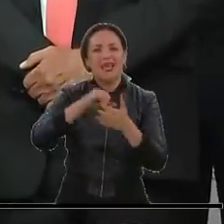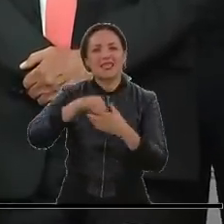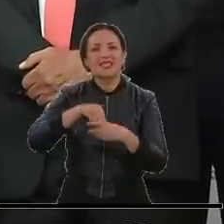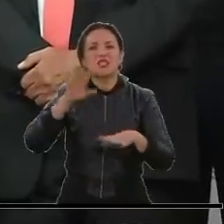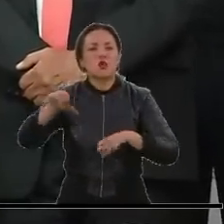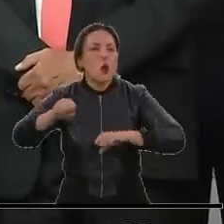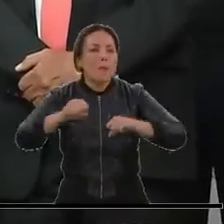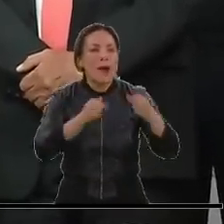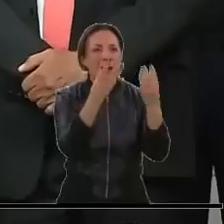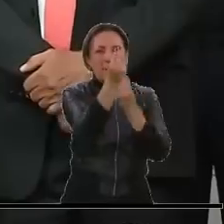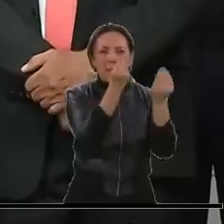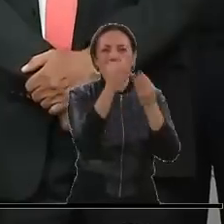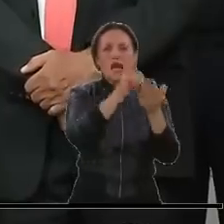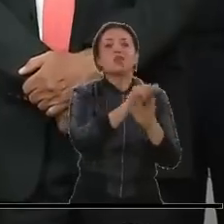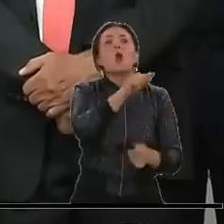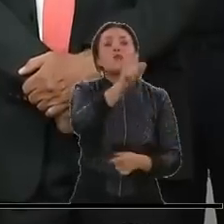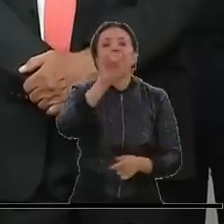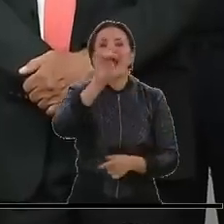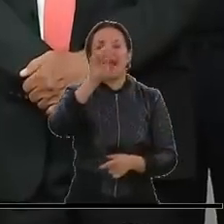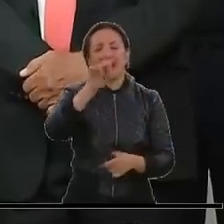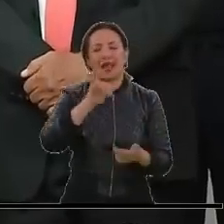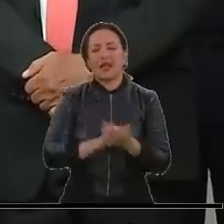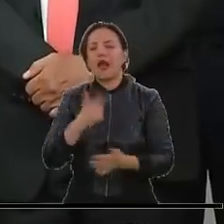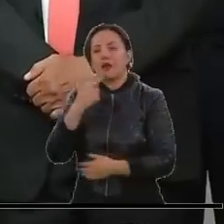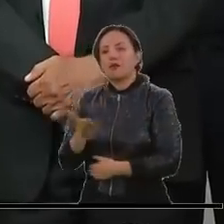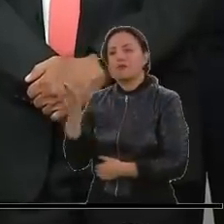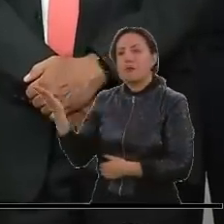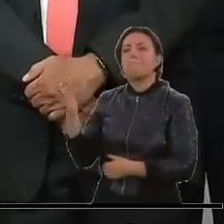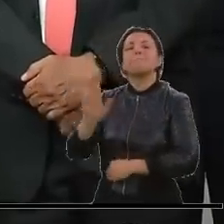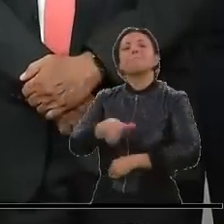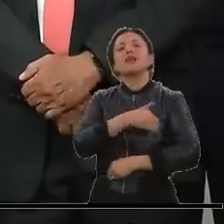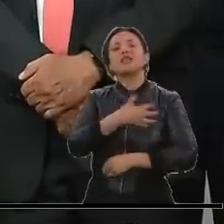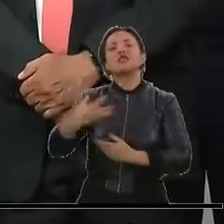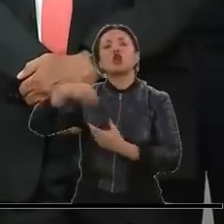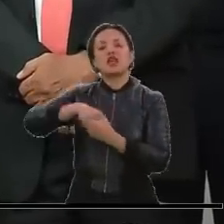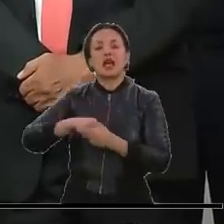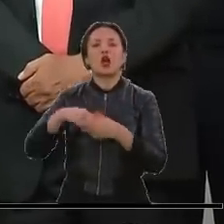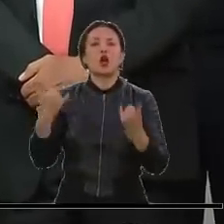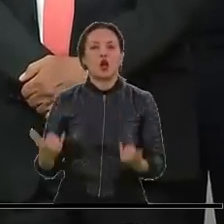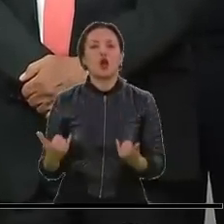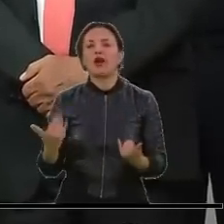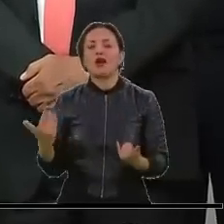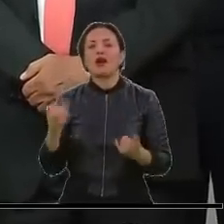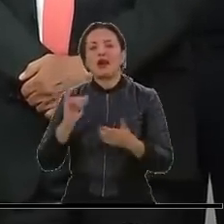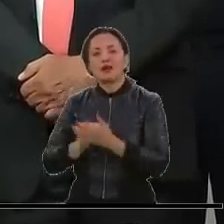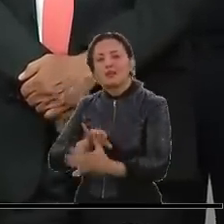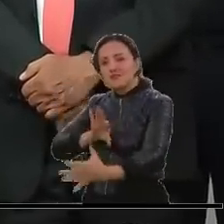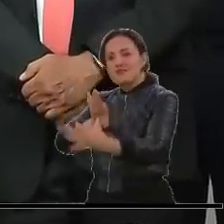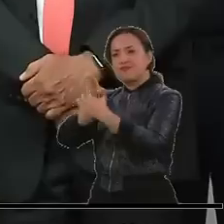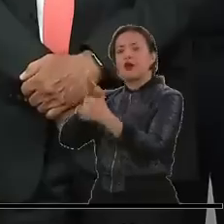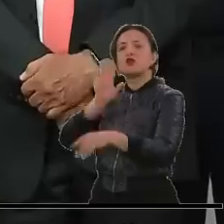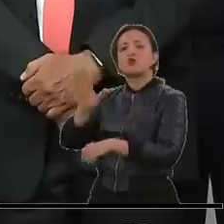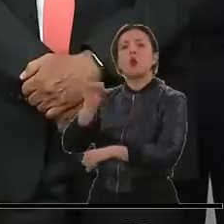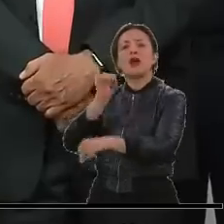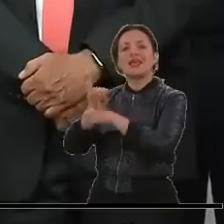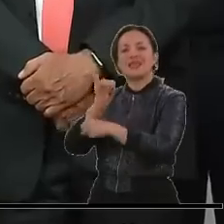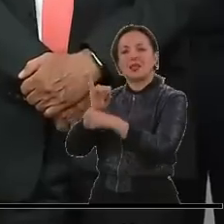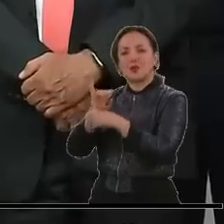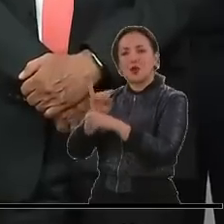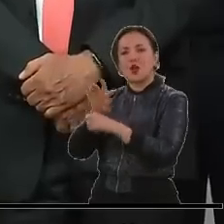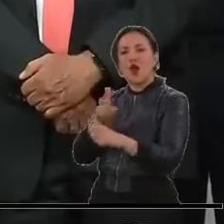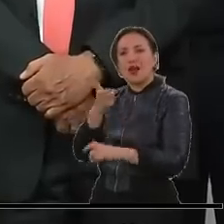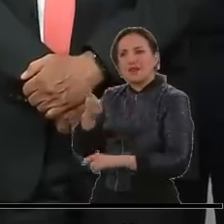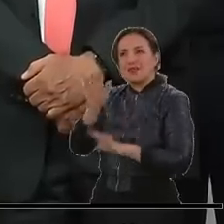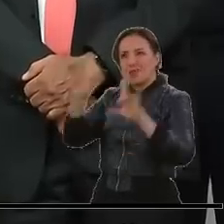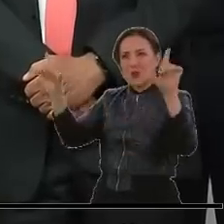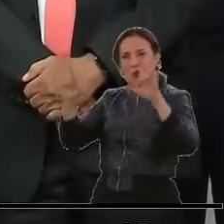Donde opera este grupo guerrillero. Se le están dando paso al ministro del Interior, se hace el enlace con el canal institucional y el ministro